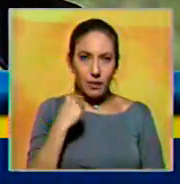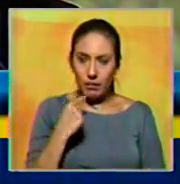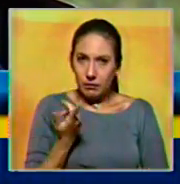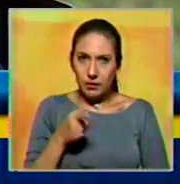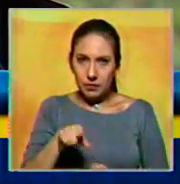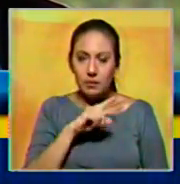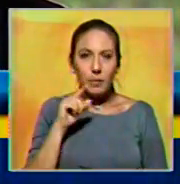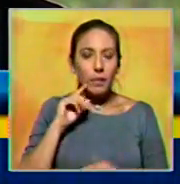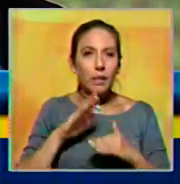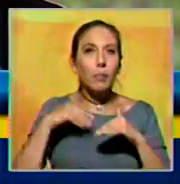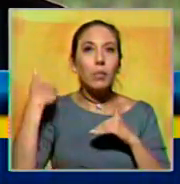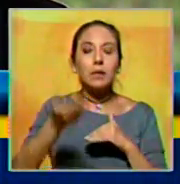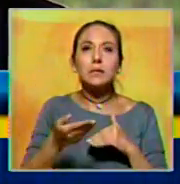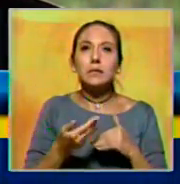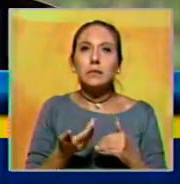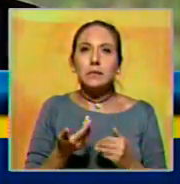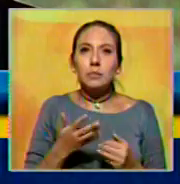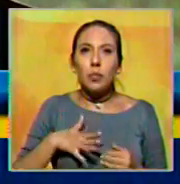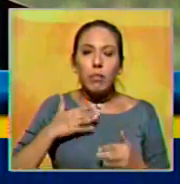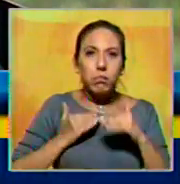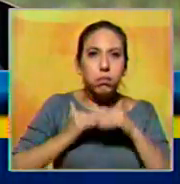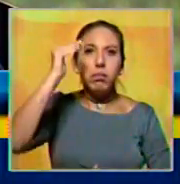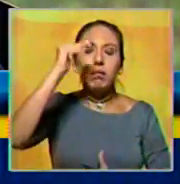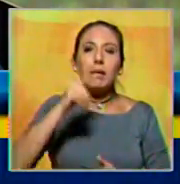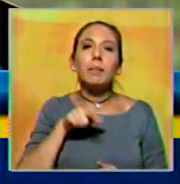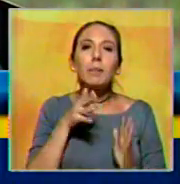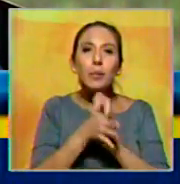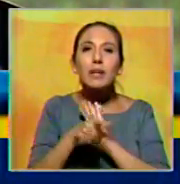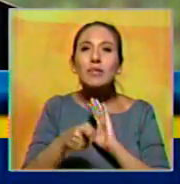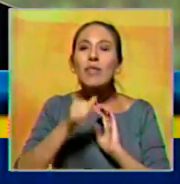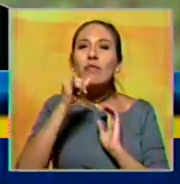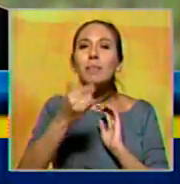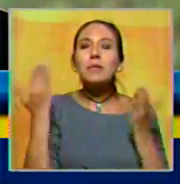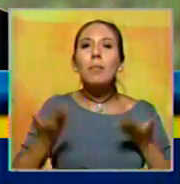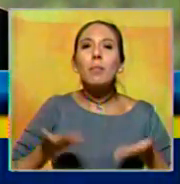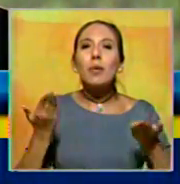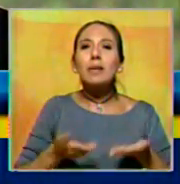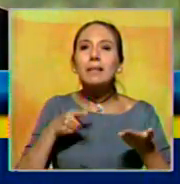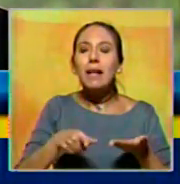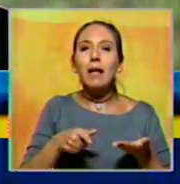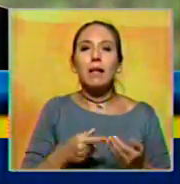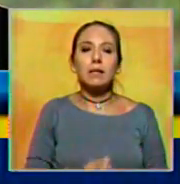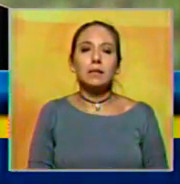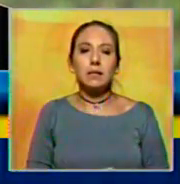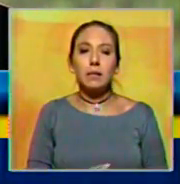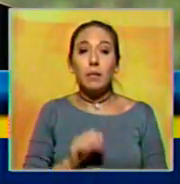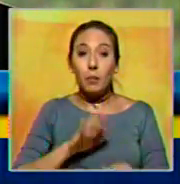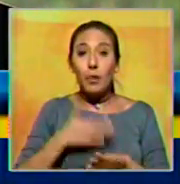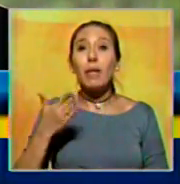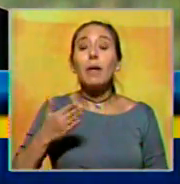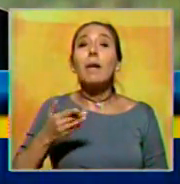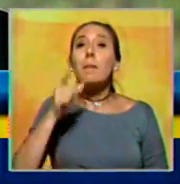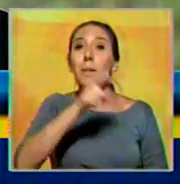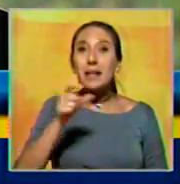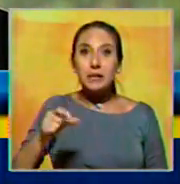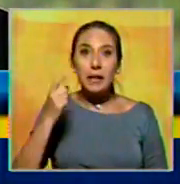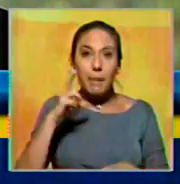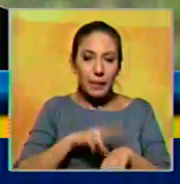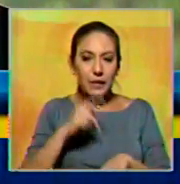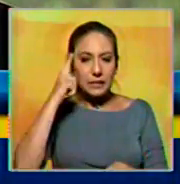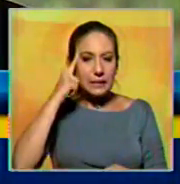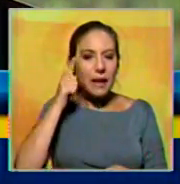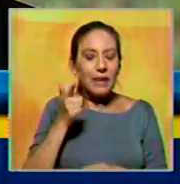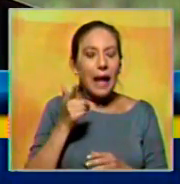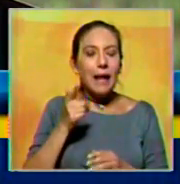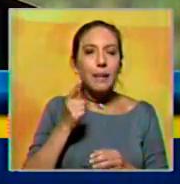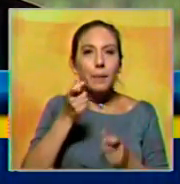a pasar de 45.000 casos, y por eso es que sirve la información epidemiológica semanal, para que el epidemiólogo sepa exactamente de qué se